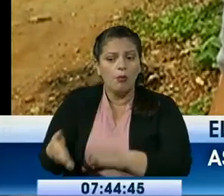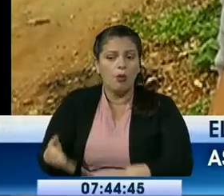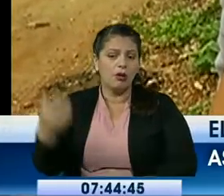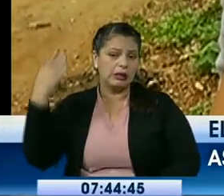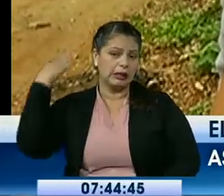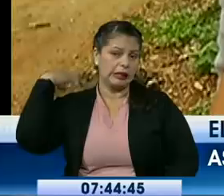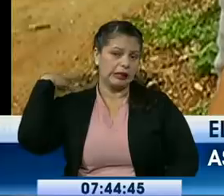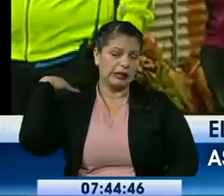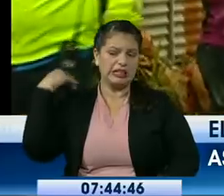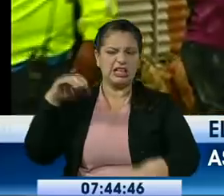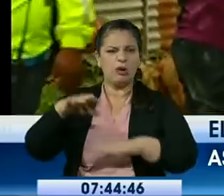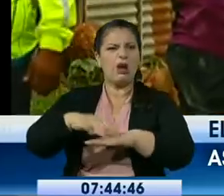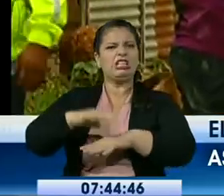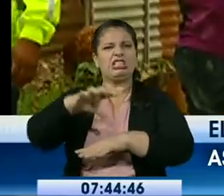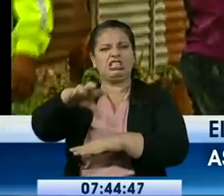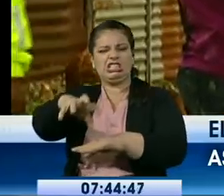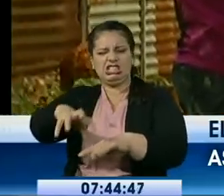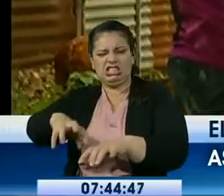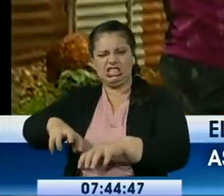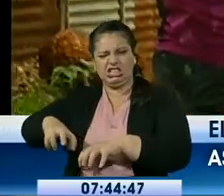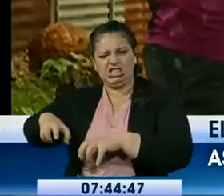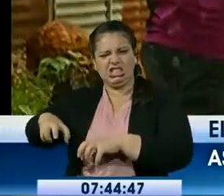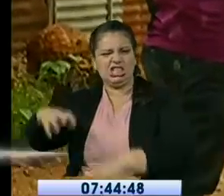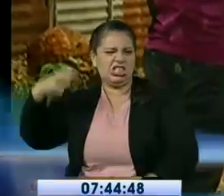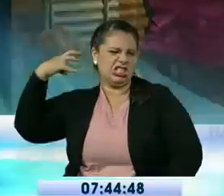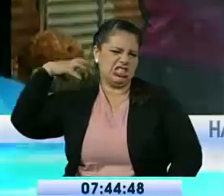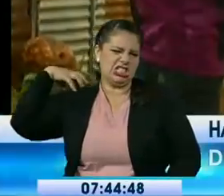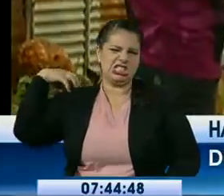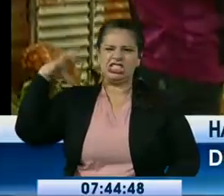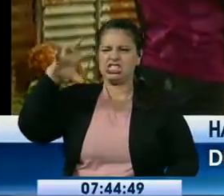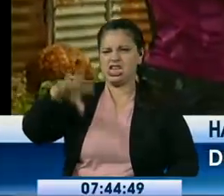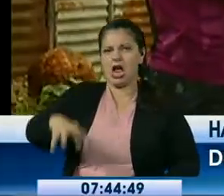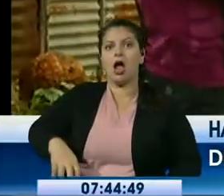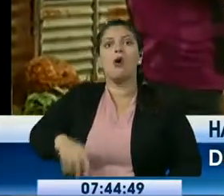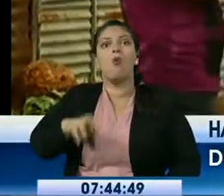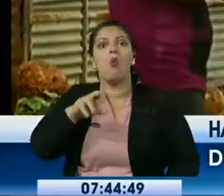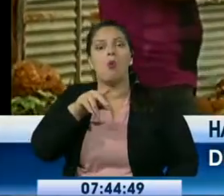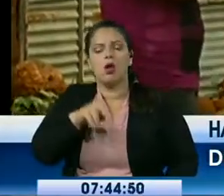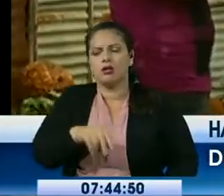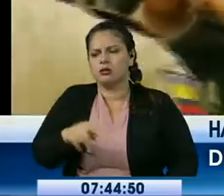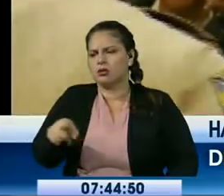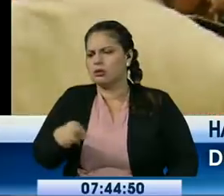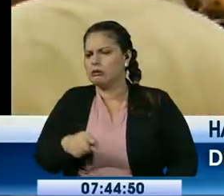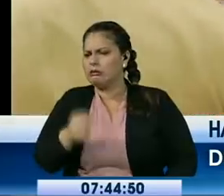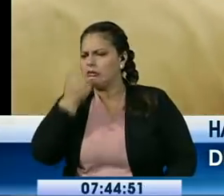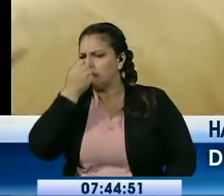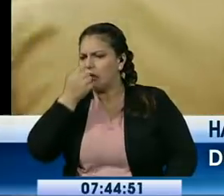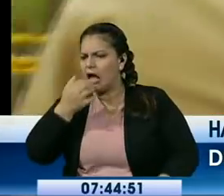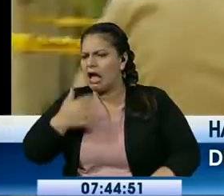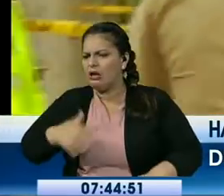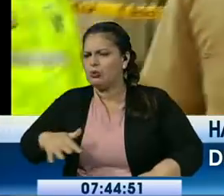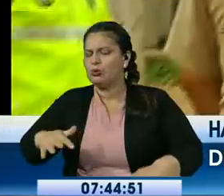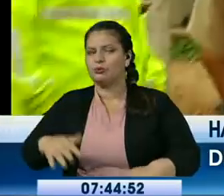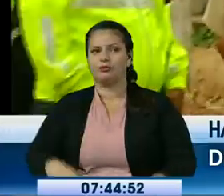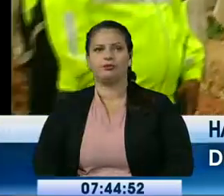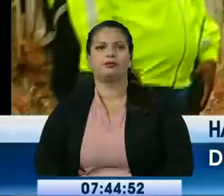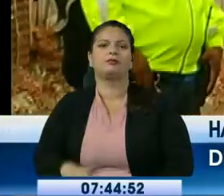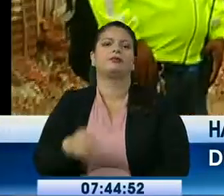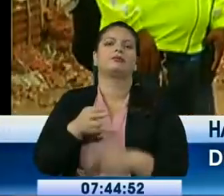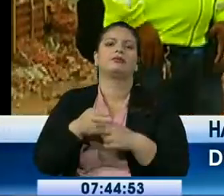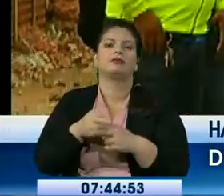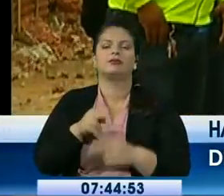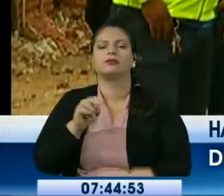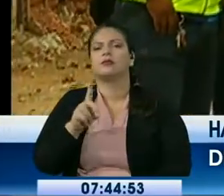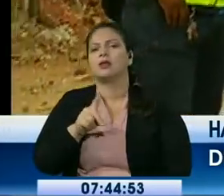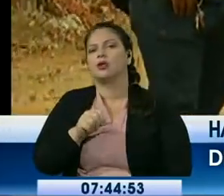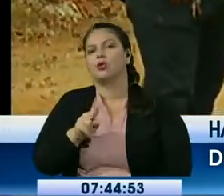sangre. Se trataba de Eduardo Vera, de 63 años de edad, quien al parecer habría sido asesinado en otro lugar y su